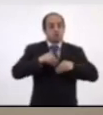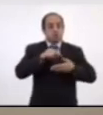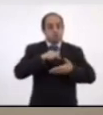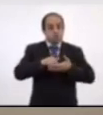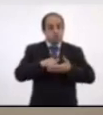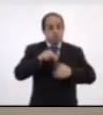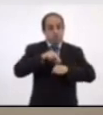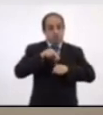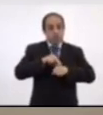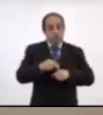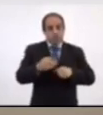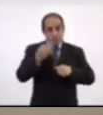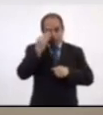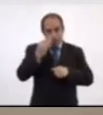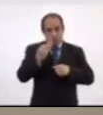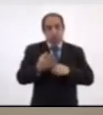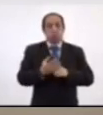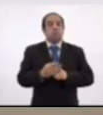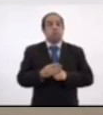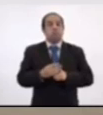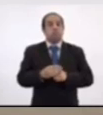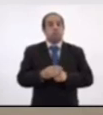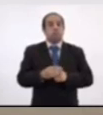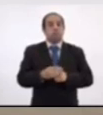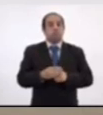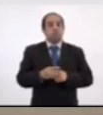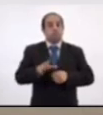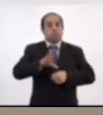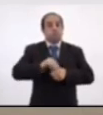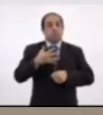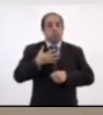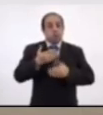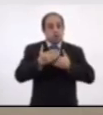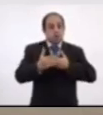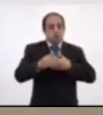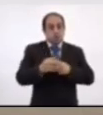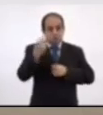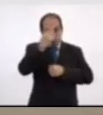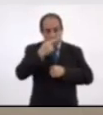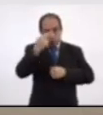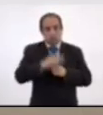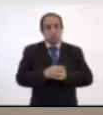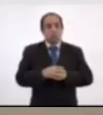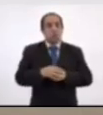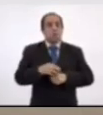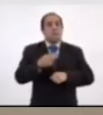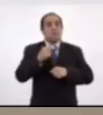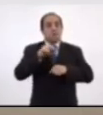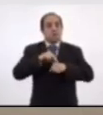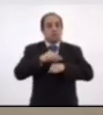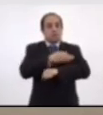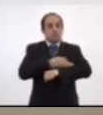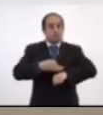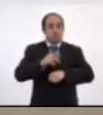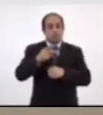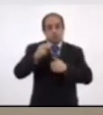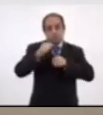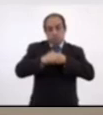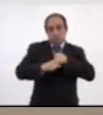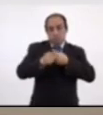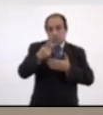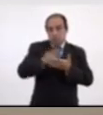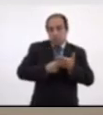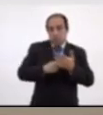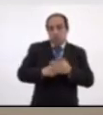completo, que sigamos avanzando en la programación de consultas de especialidad, consultas de medicina familiar y cirugías programadas los